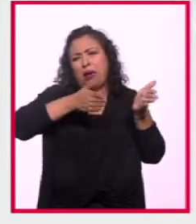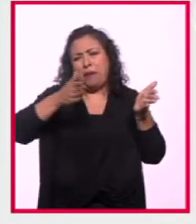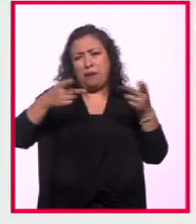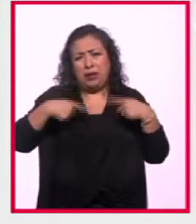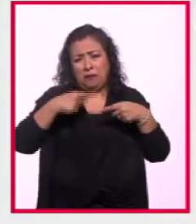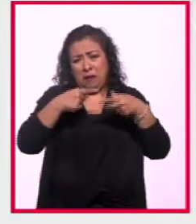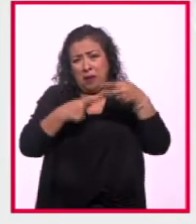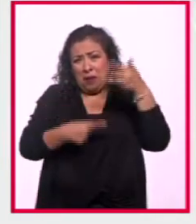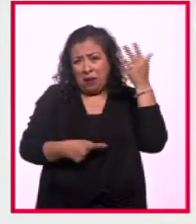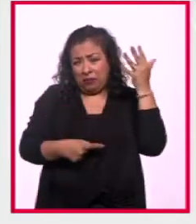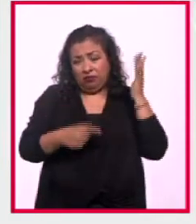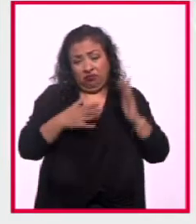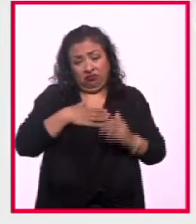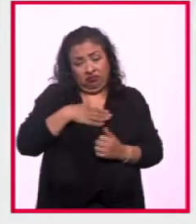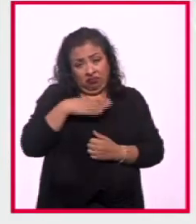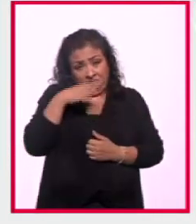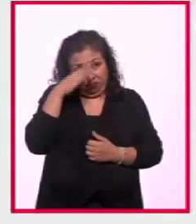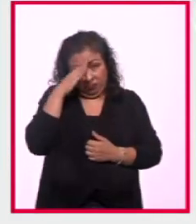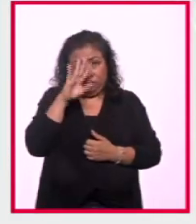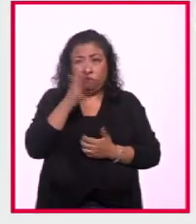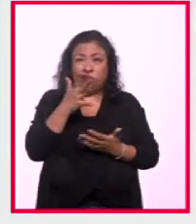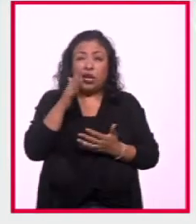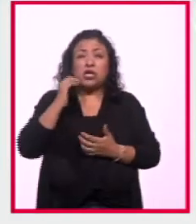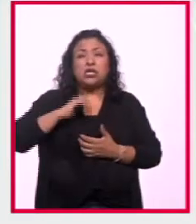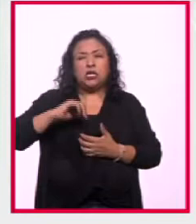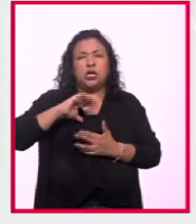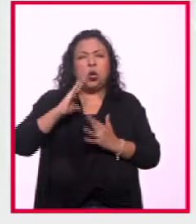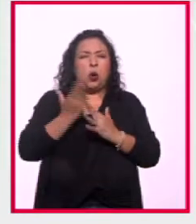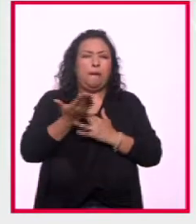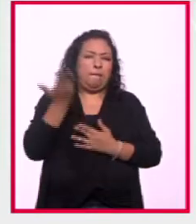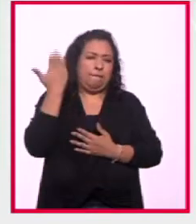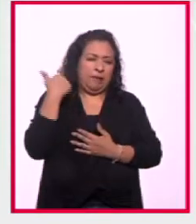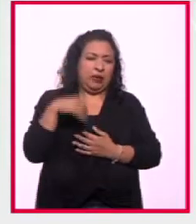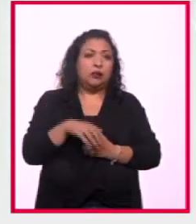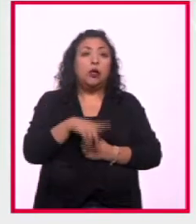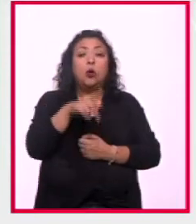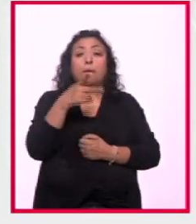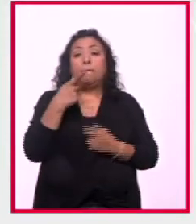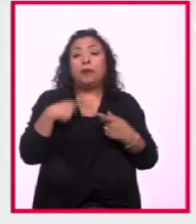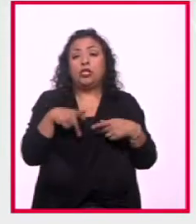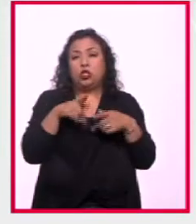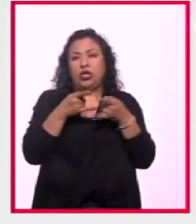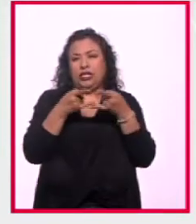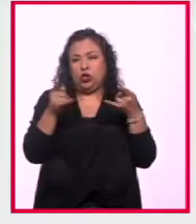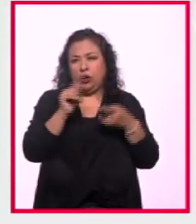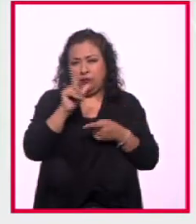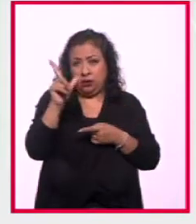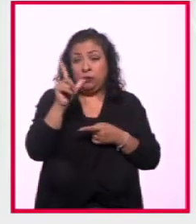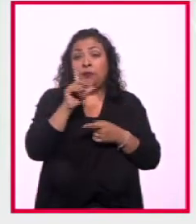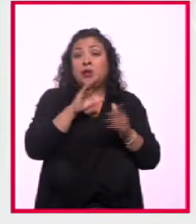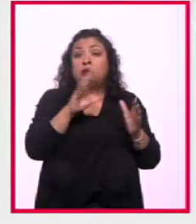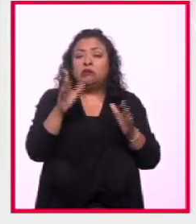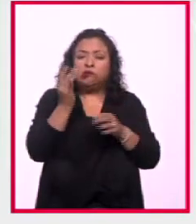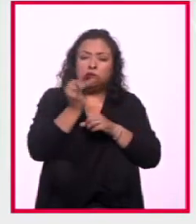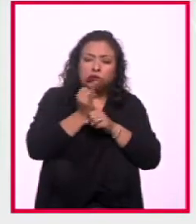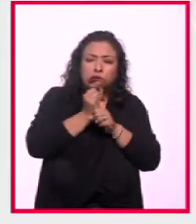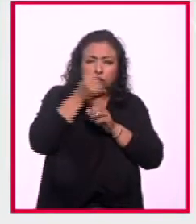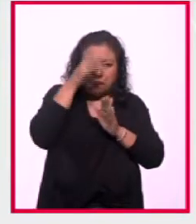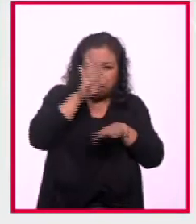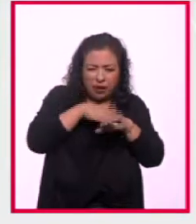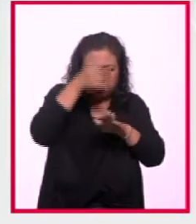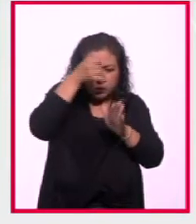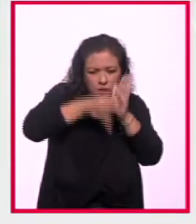desde yo creo mediados del siglo pasado los historiadores los académicos fueron estudiando con más